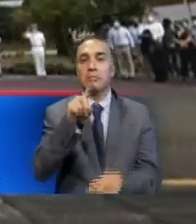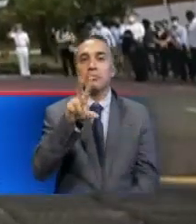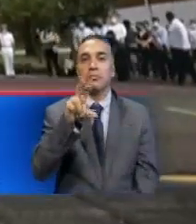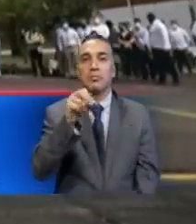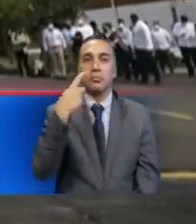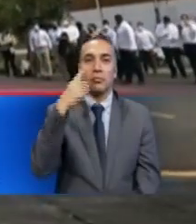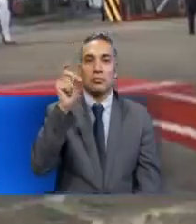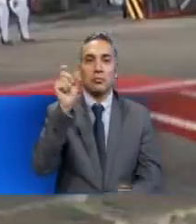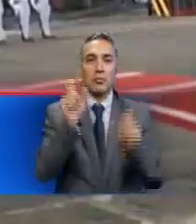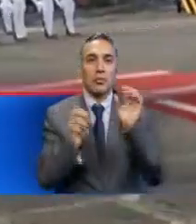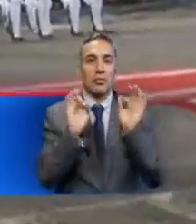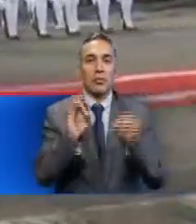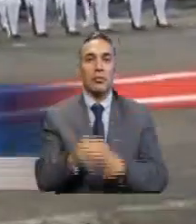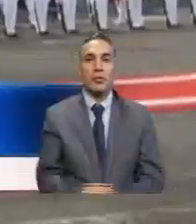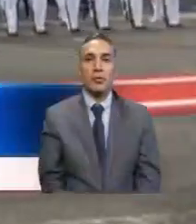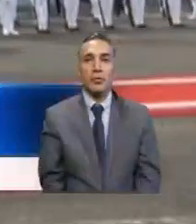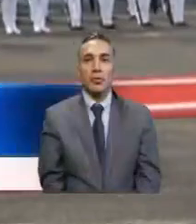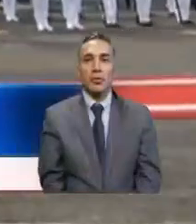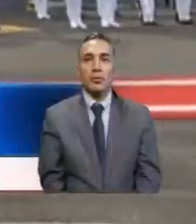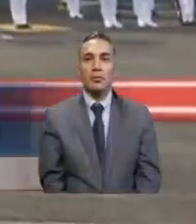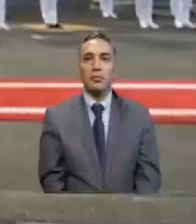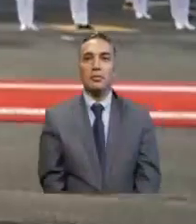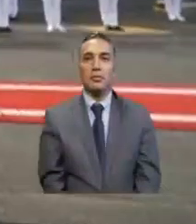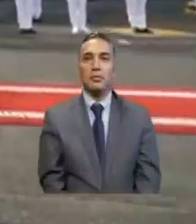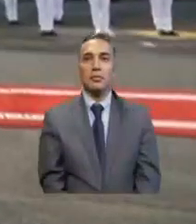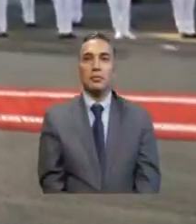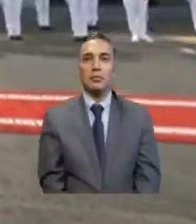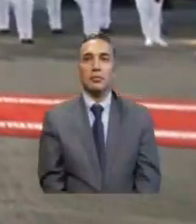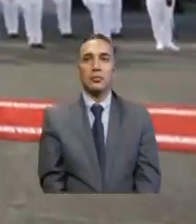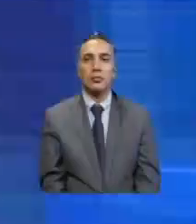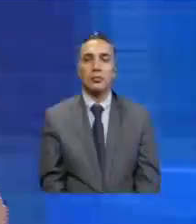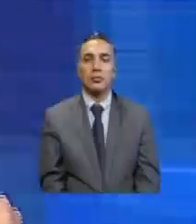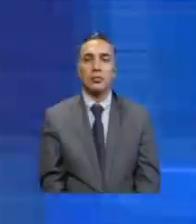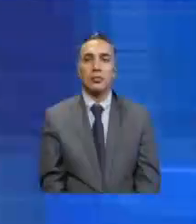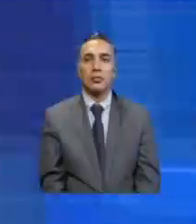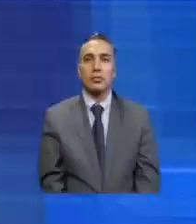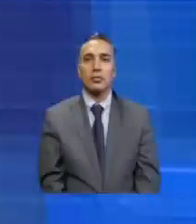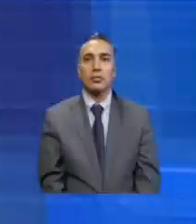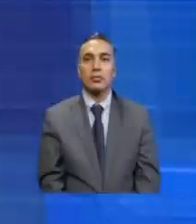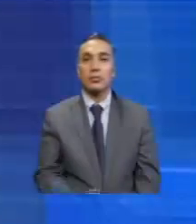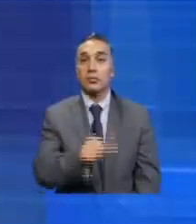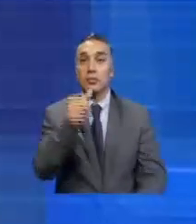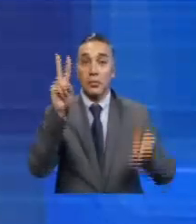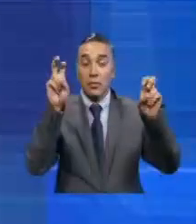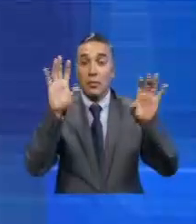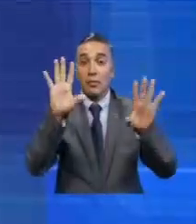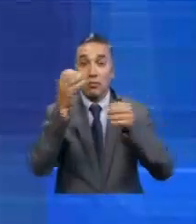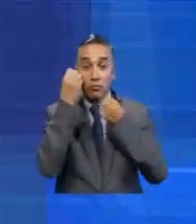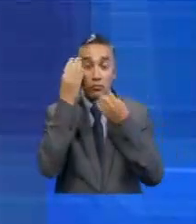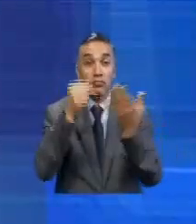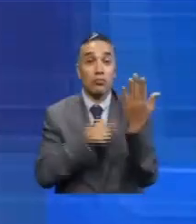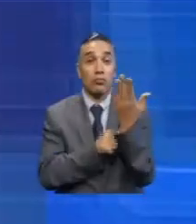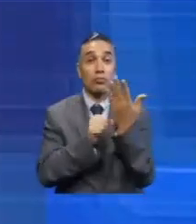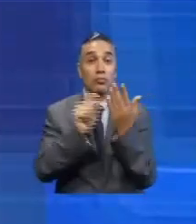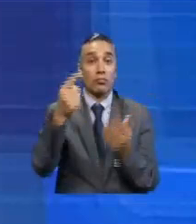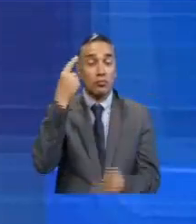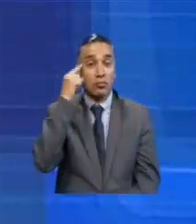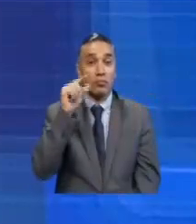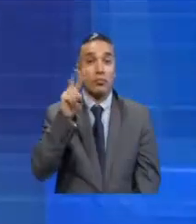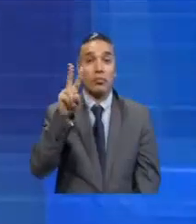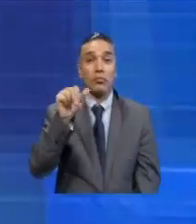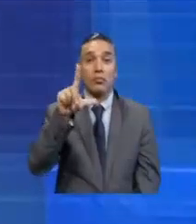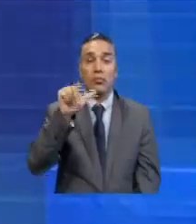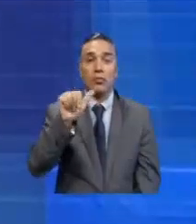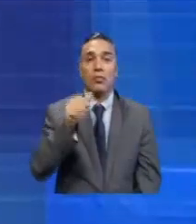de personas. Javier Ceballos, TC Televisión. Y en otro tema le contamos que la ministra de Gobierno, Alexandra